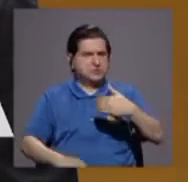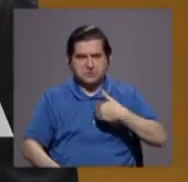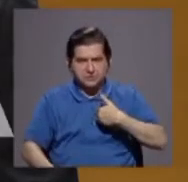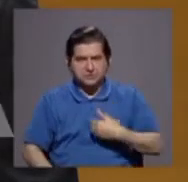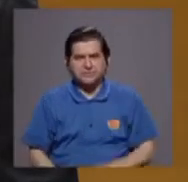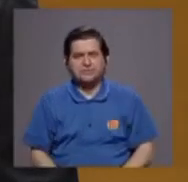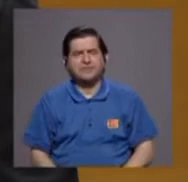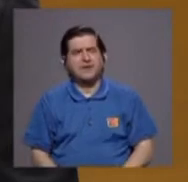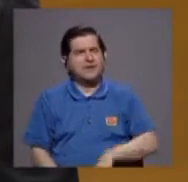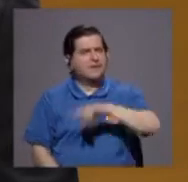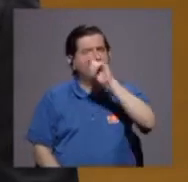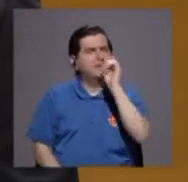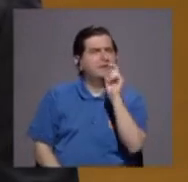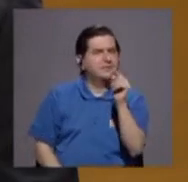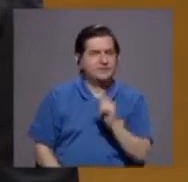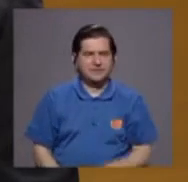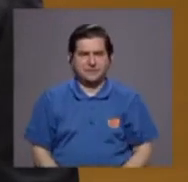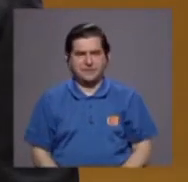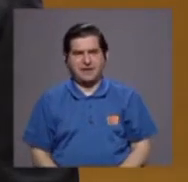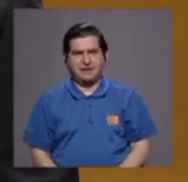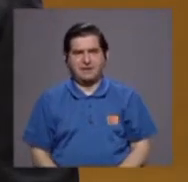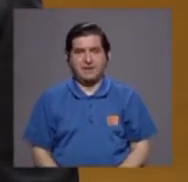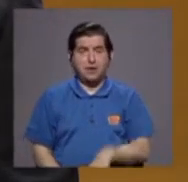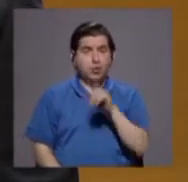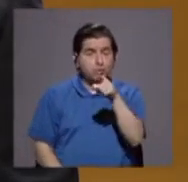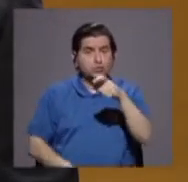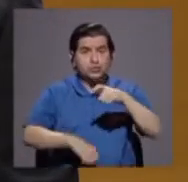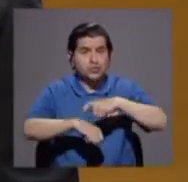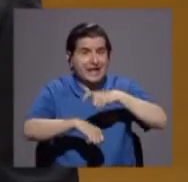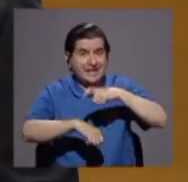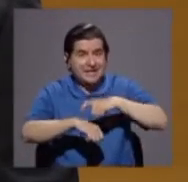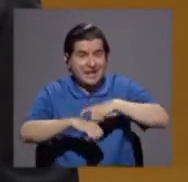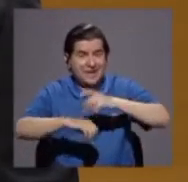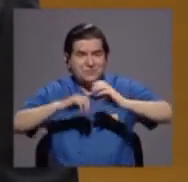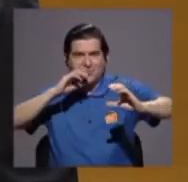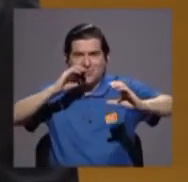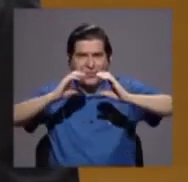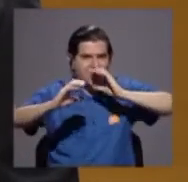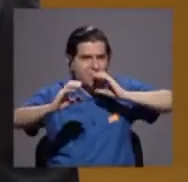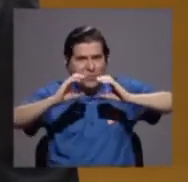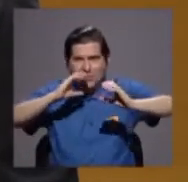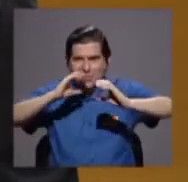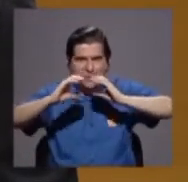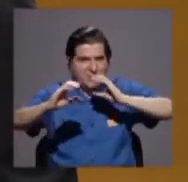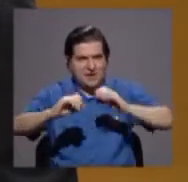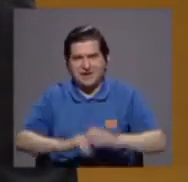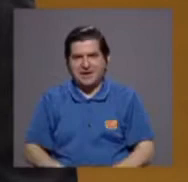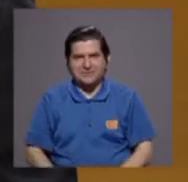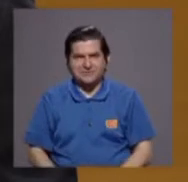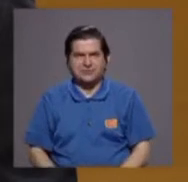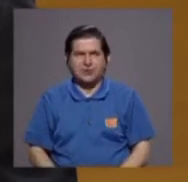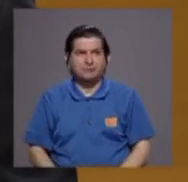Entonces, ¿cómo cuánto tiempo le sí, tomó a señor. usted poderse comunicar